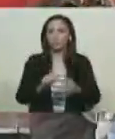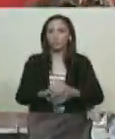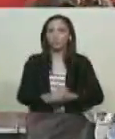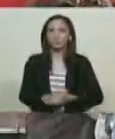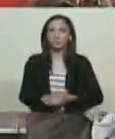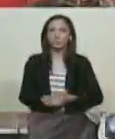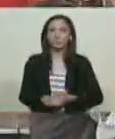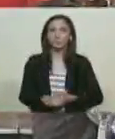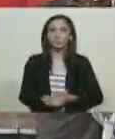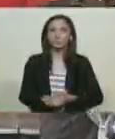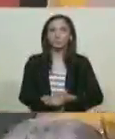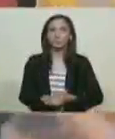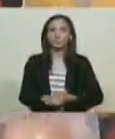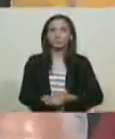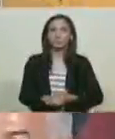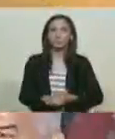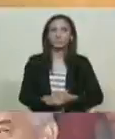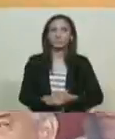oligarquía.